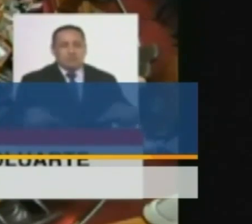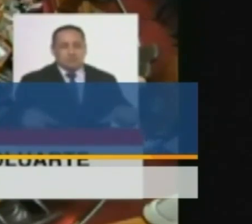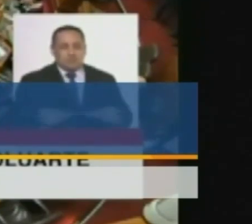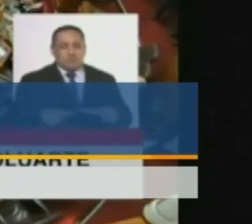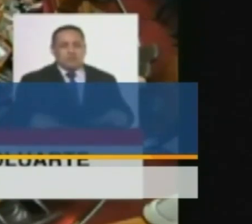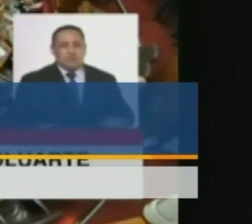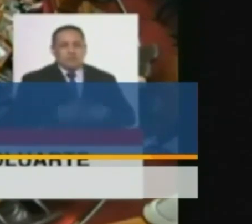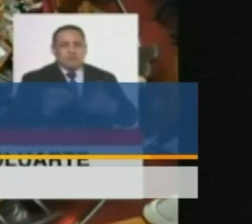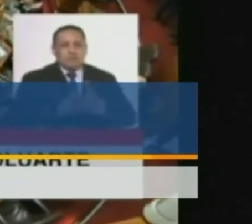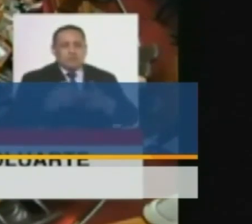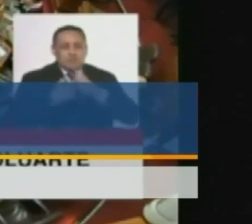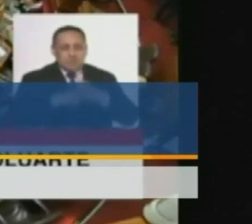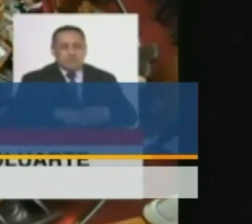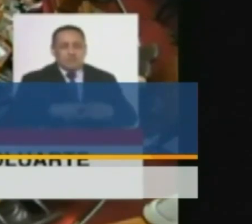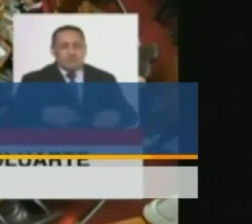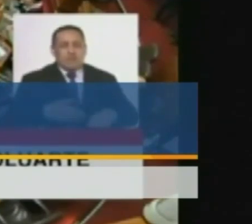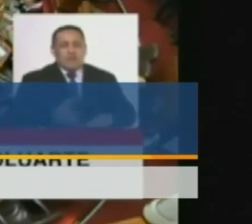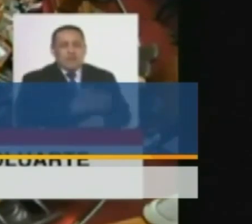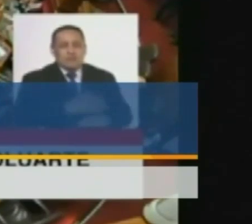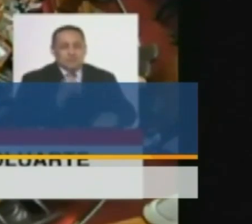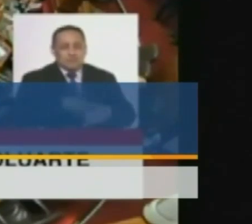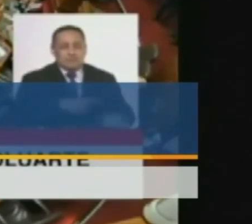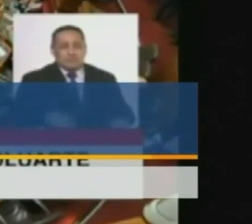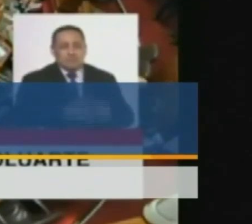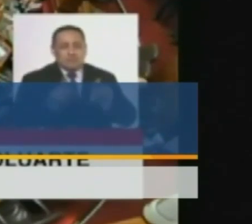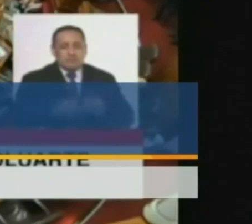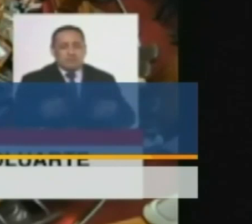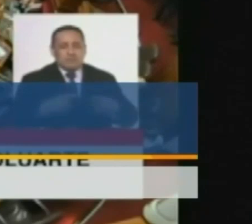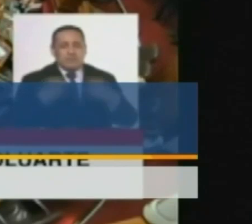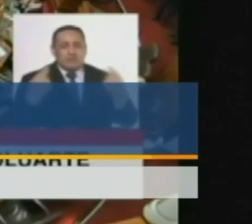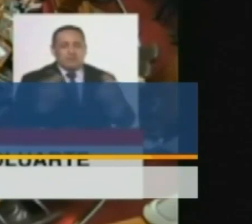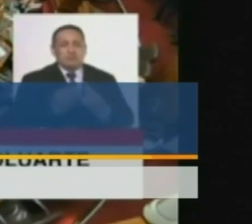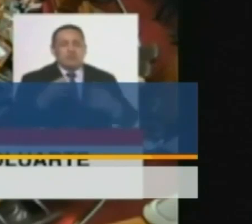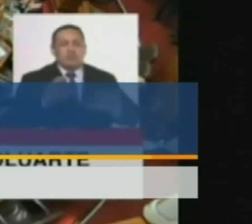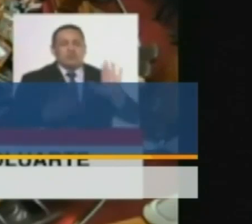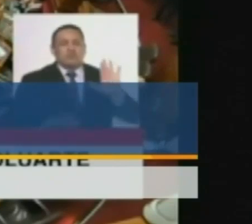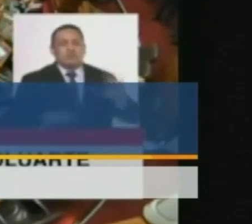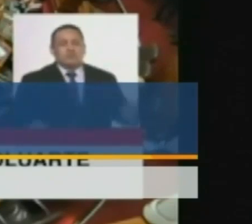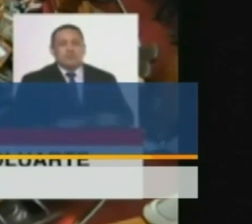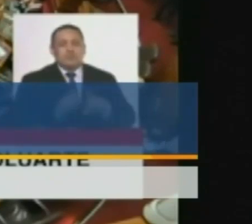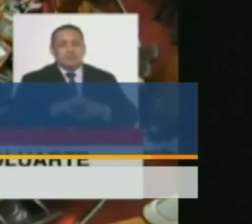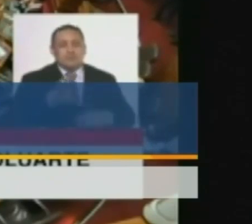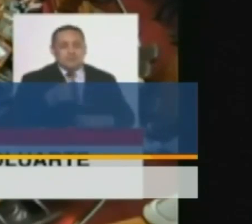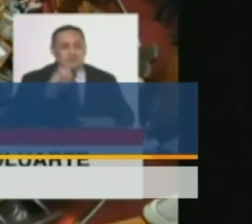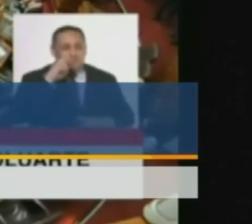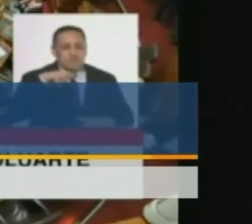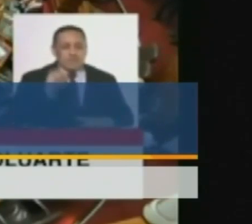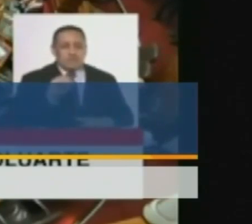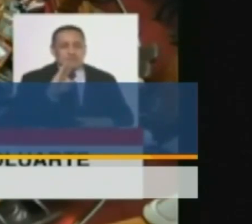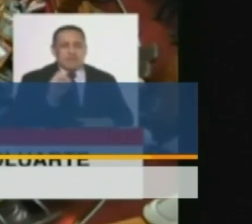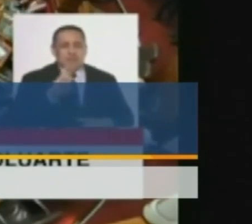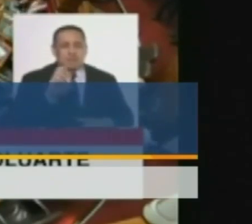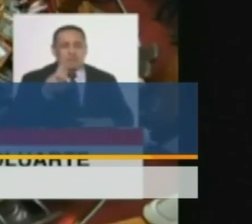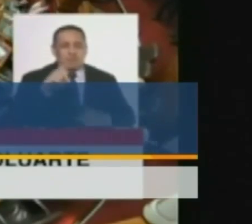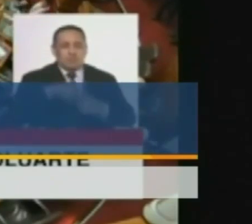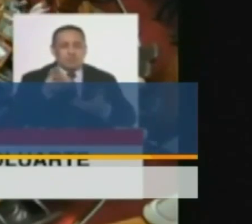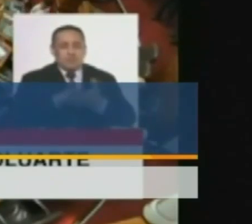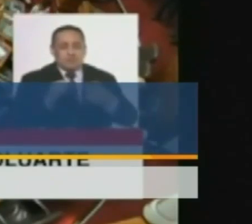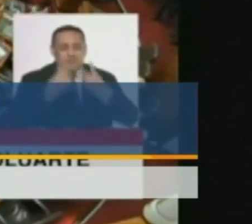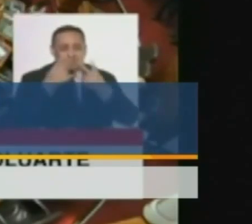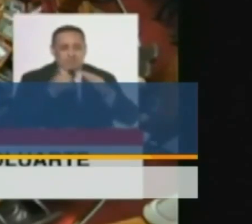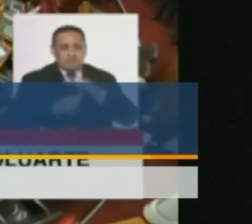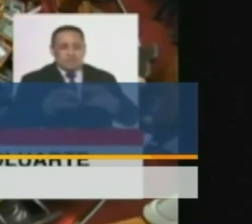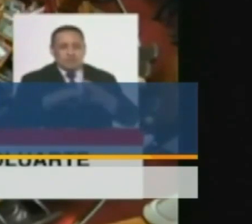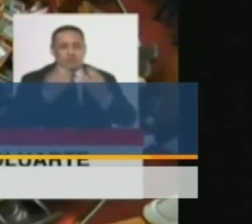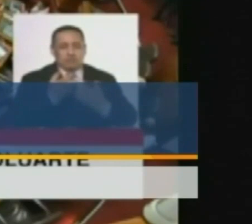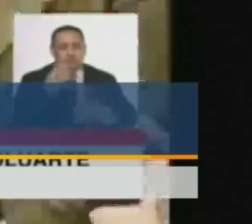nueva constitución para los próximos 9 meses, pues estamos viendo ahora cómo pues las reacciones no se hacen esperar. Estados